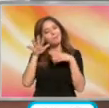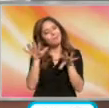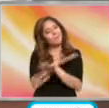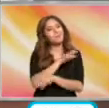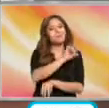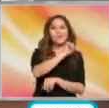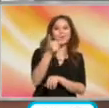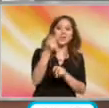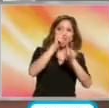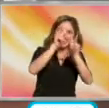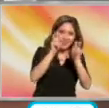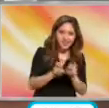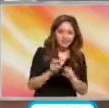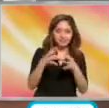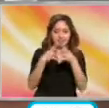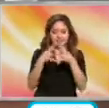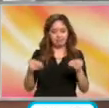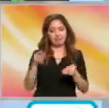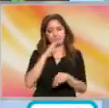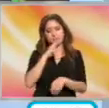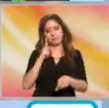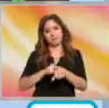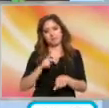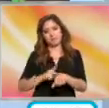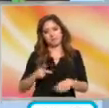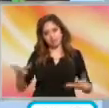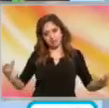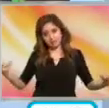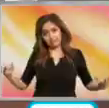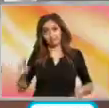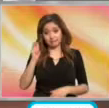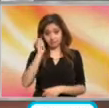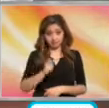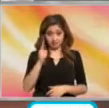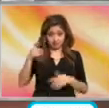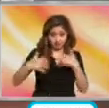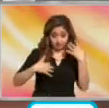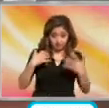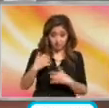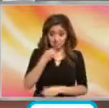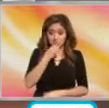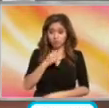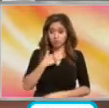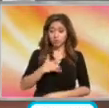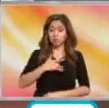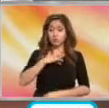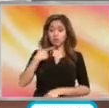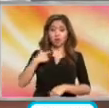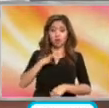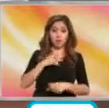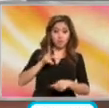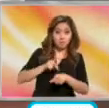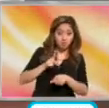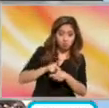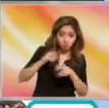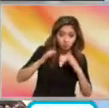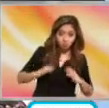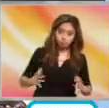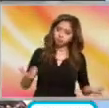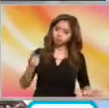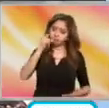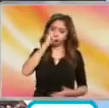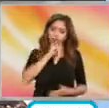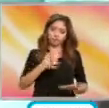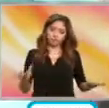doctor, para que se nos deshagan estas no piedras. No es tan bonito. No, doctor, de Tan tanto bonitas coraje esas le van a salir piedras. Oiga, Ya no le vaya a salir a un Belial Cruz Azul.